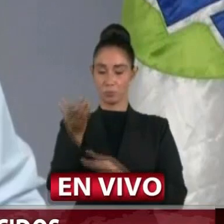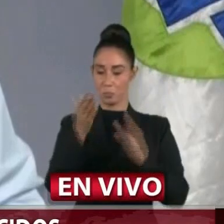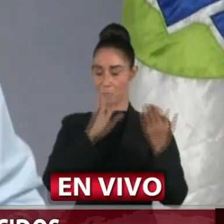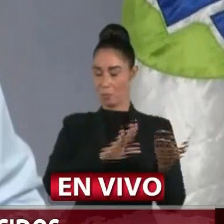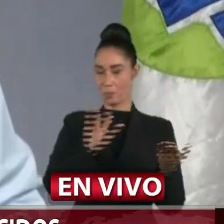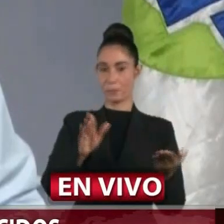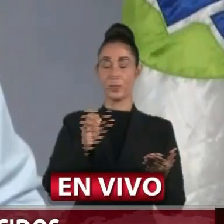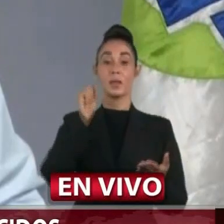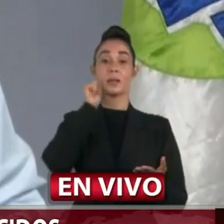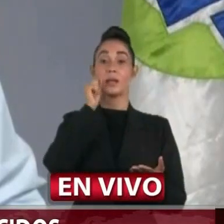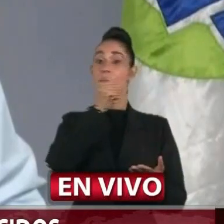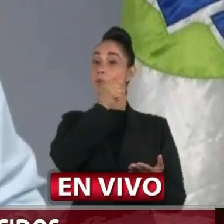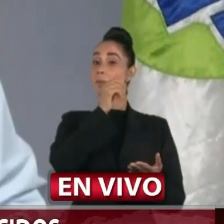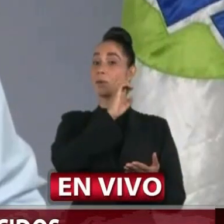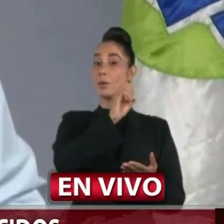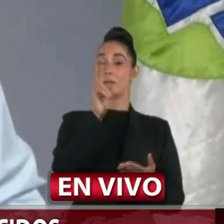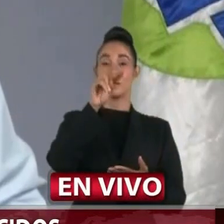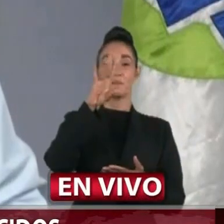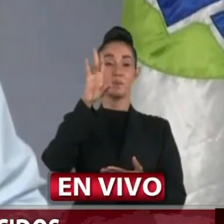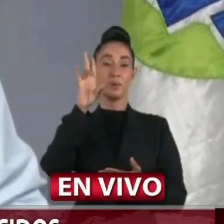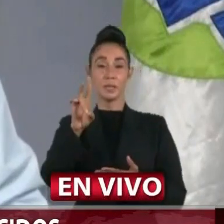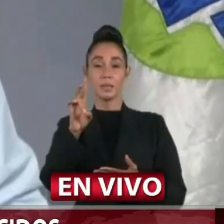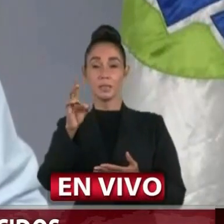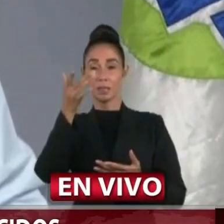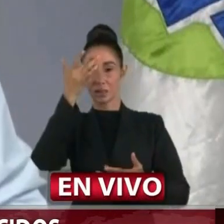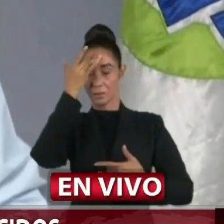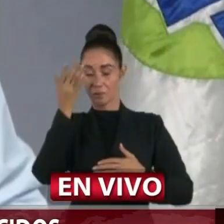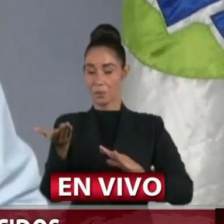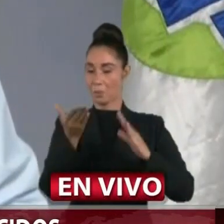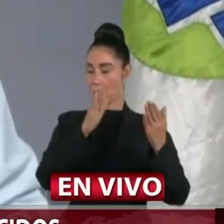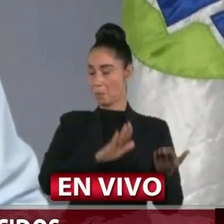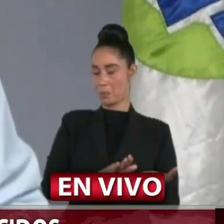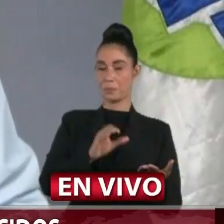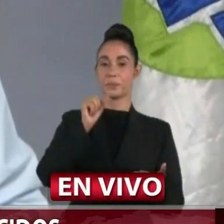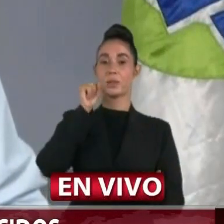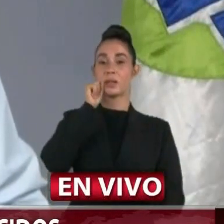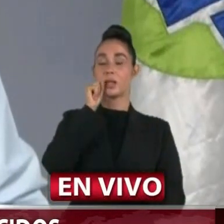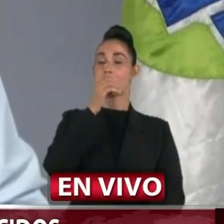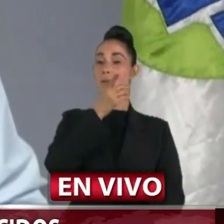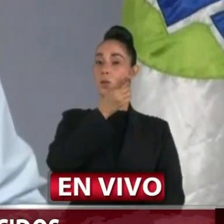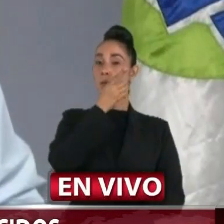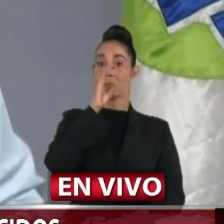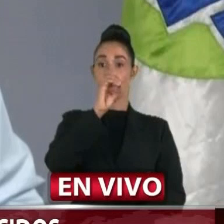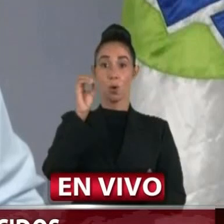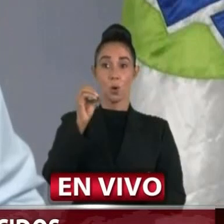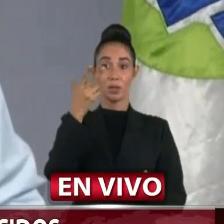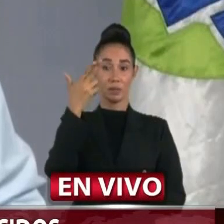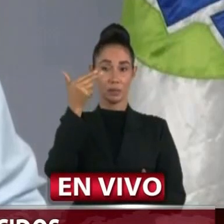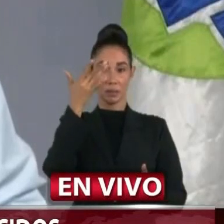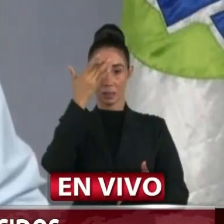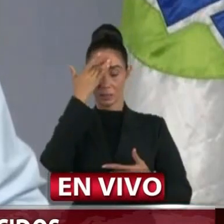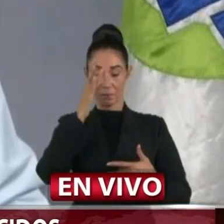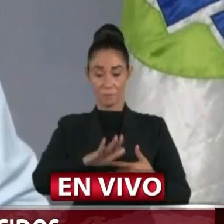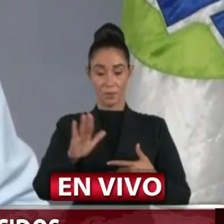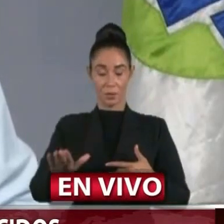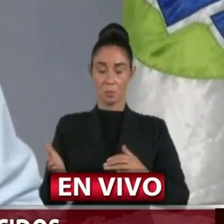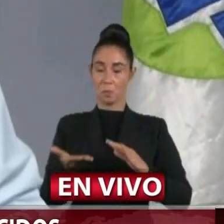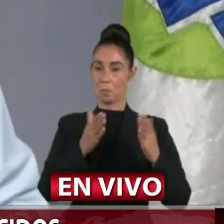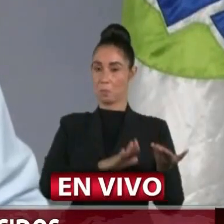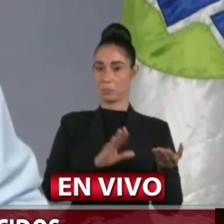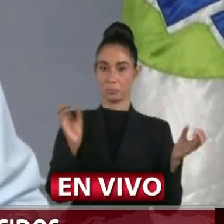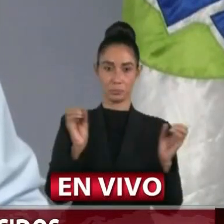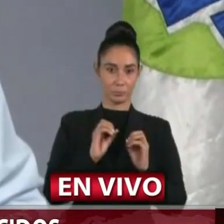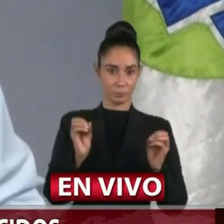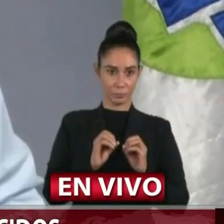27 casos sin fallecimiento. Santo Domingo Oeste, 13 casos sin fallecimiento. Santo Domingo